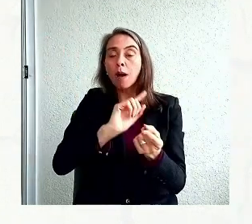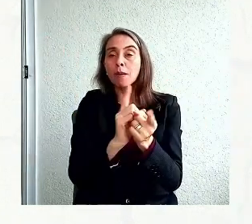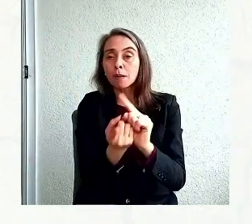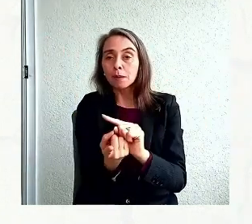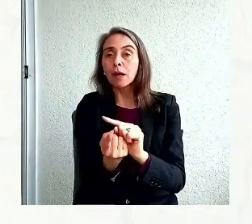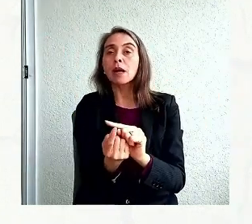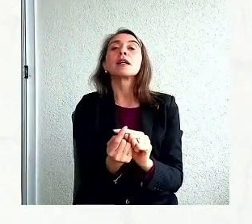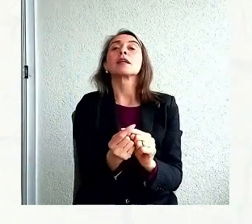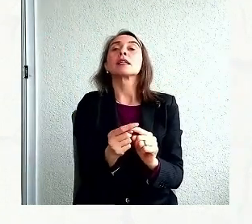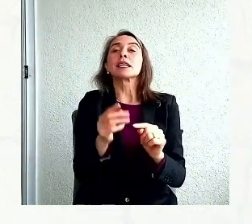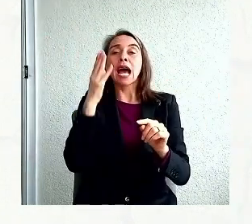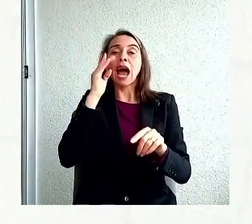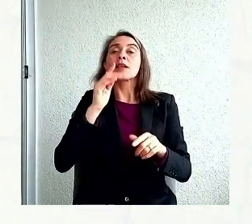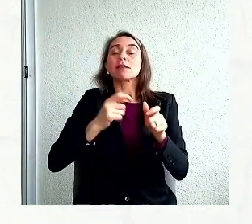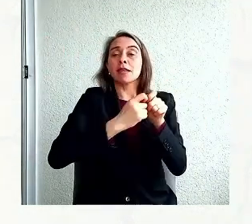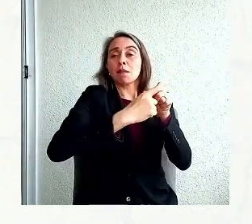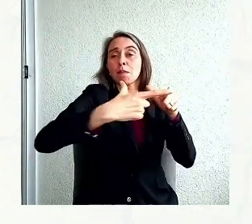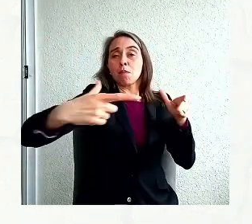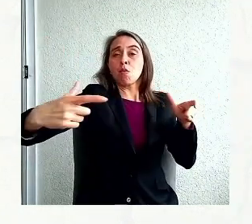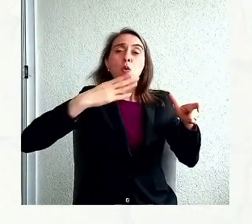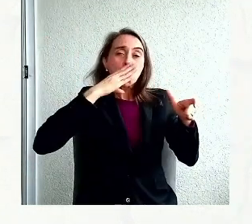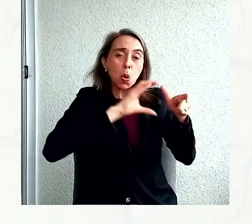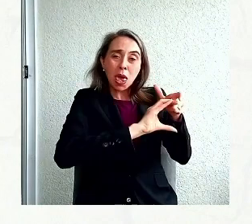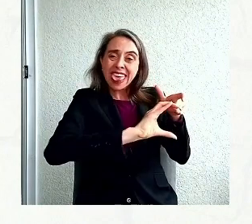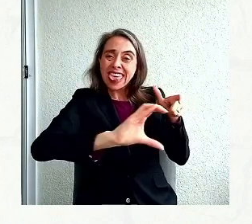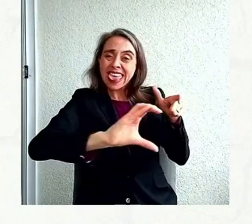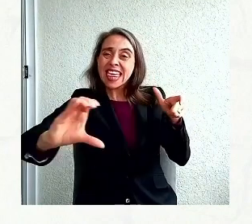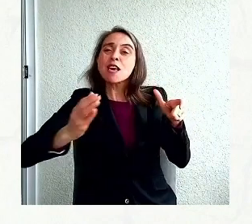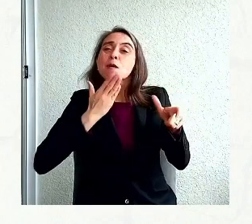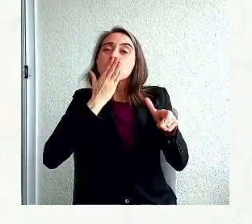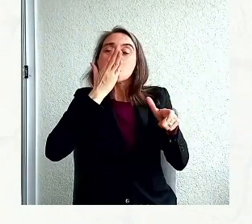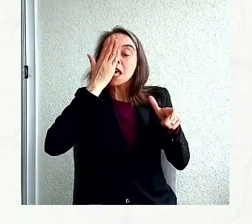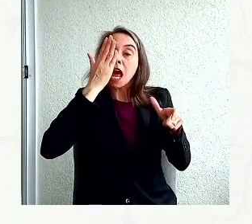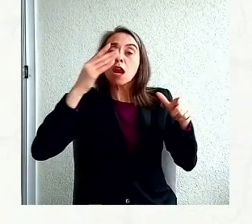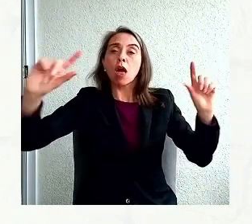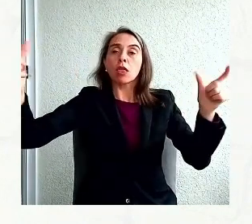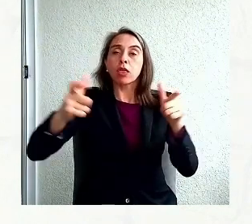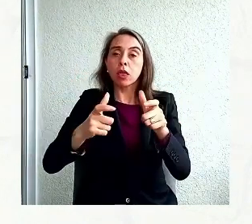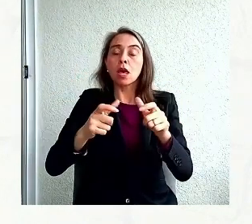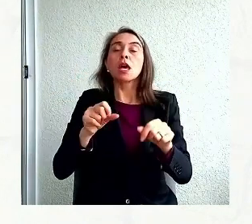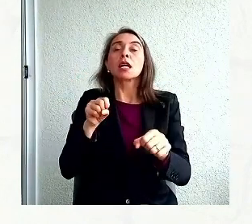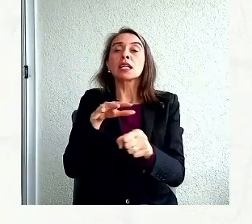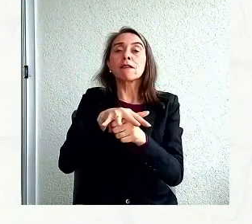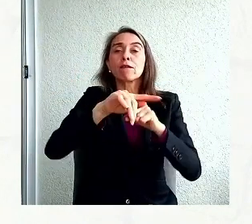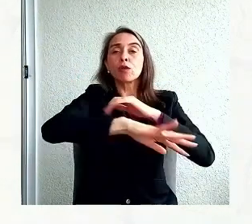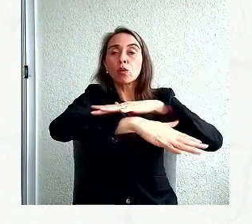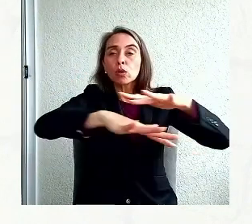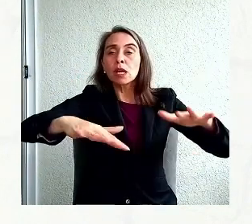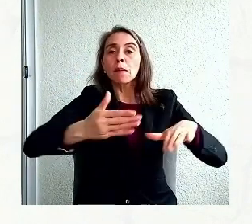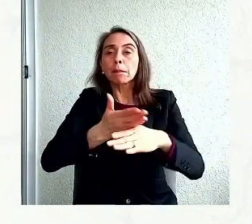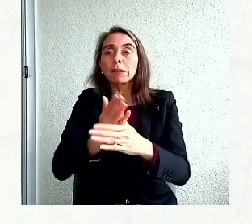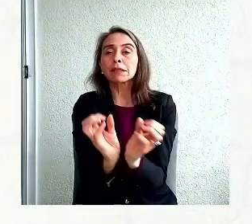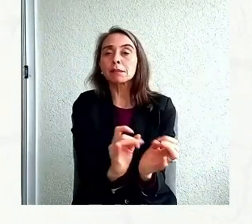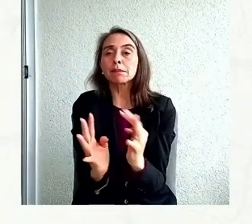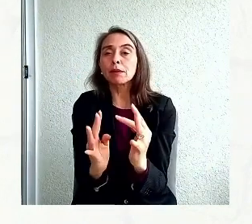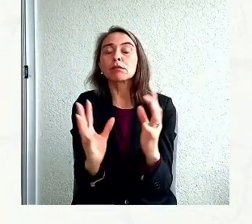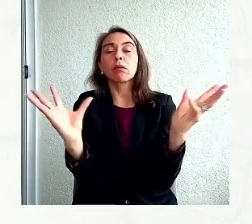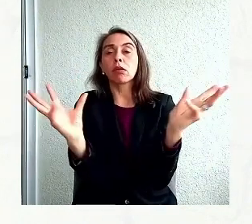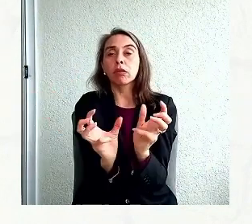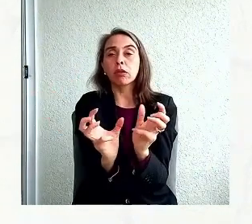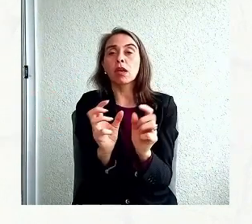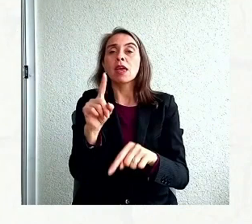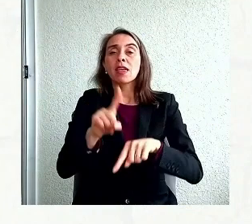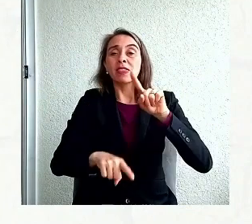sobre organismos del mar, de la tierra, donde también van a incrementar, por ejemplo, las áreas libres de hielo, y